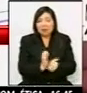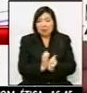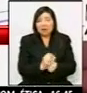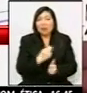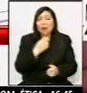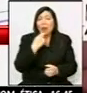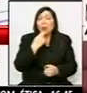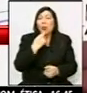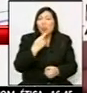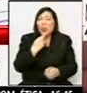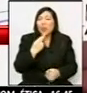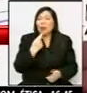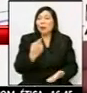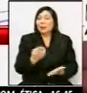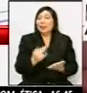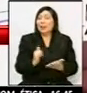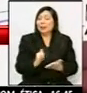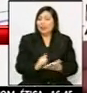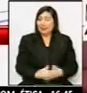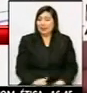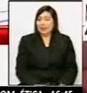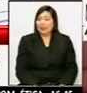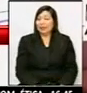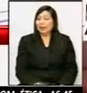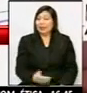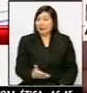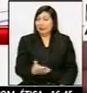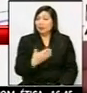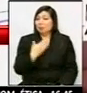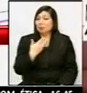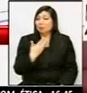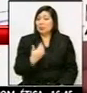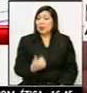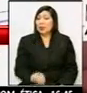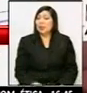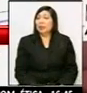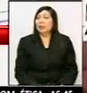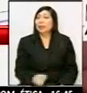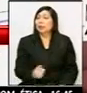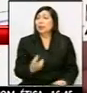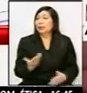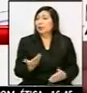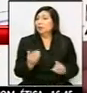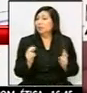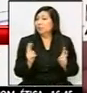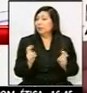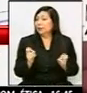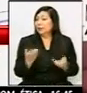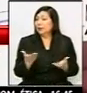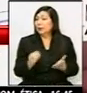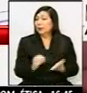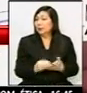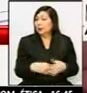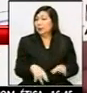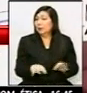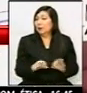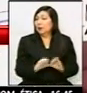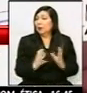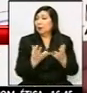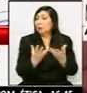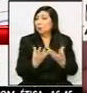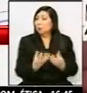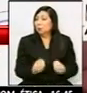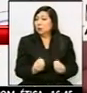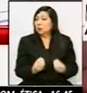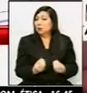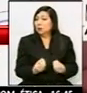mieles, de la mejor calidad que hay en el país. Entonces, allí hay un tema fundamental porque se está secando y